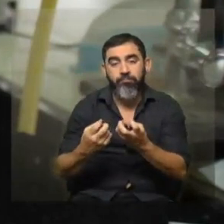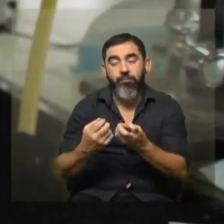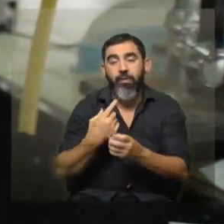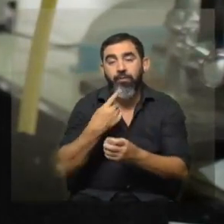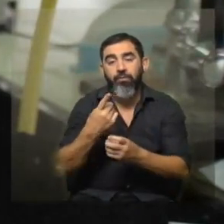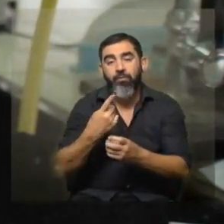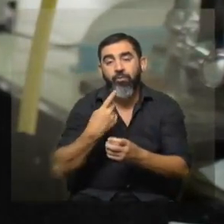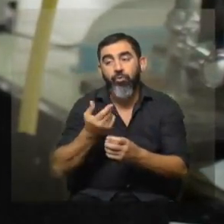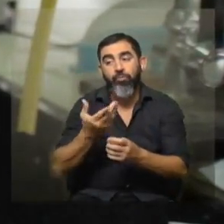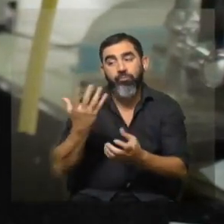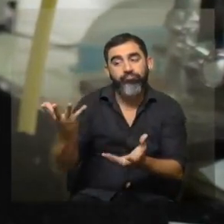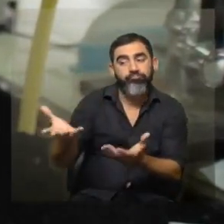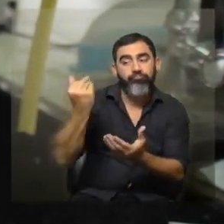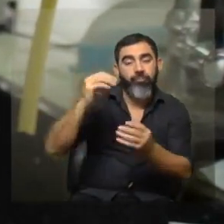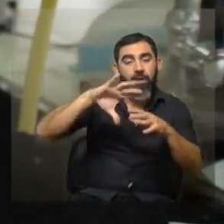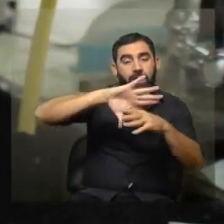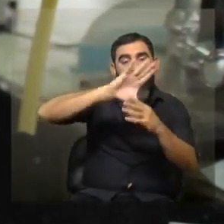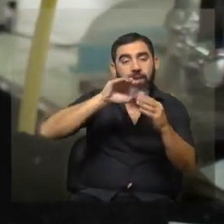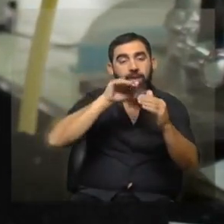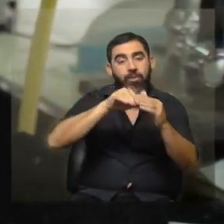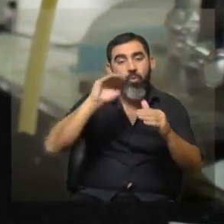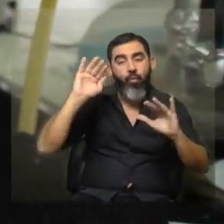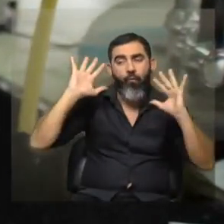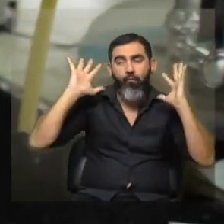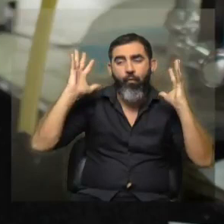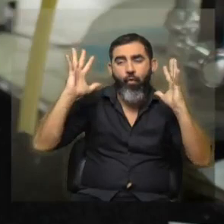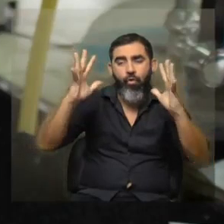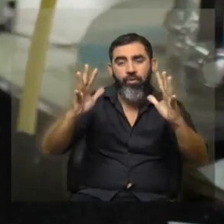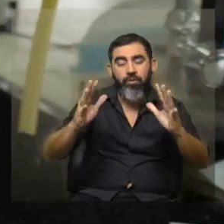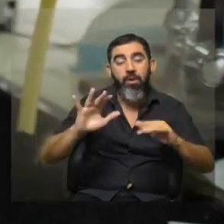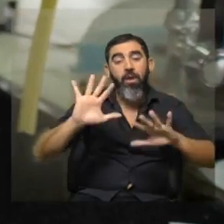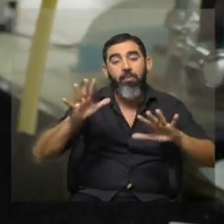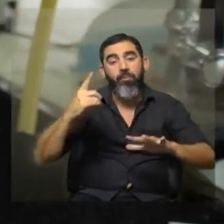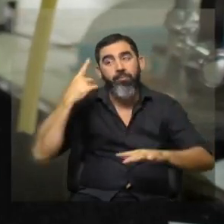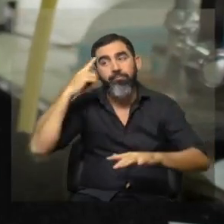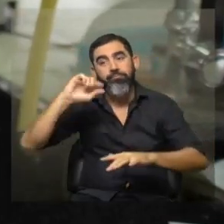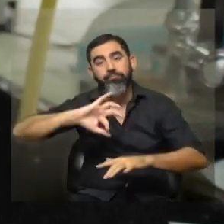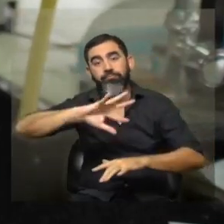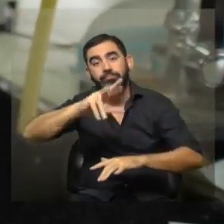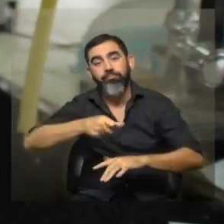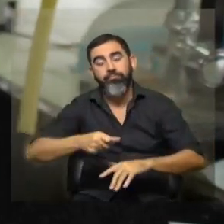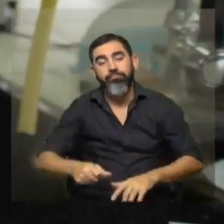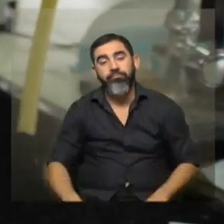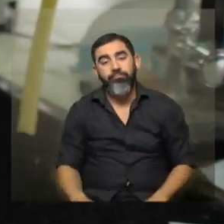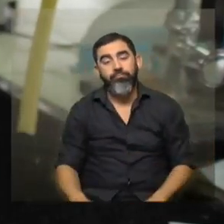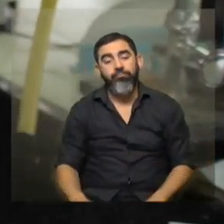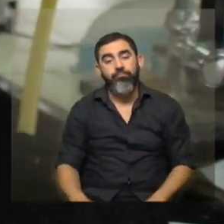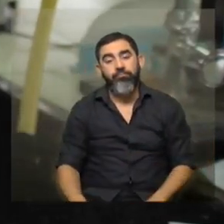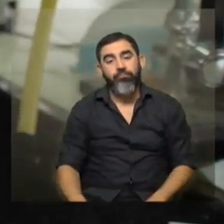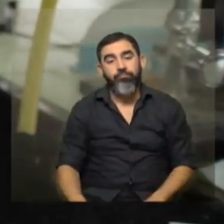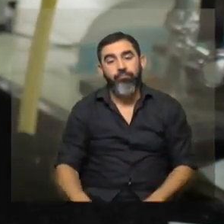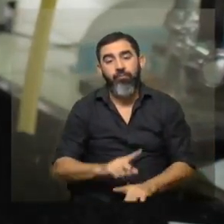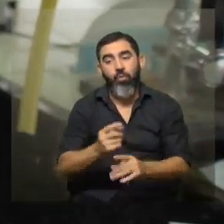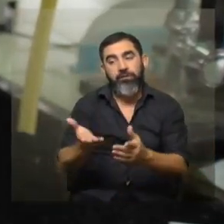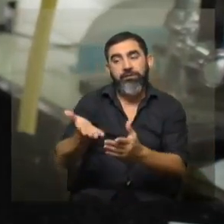sacaría nidos de por ahí y lo pondría en los bosques. Pero capaz que me sacás la idea. Entonces dije, bueno, más que sacar un